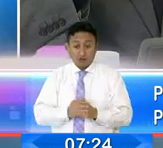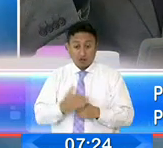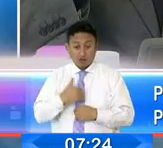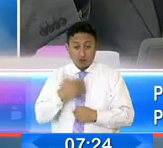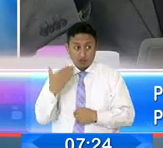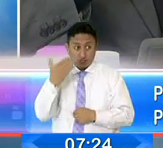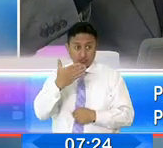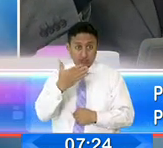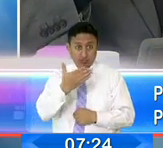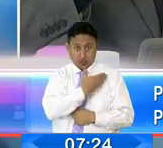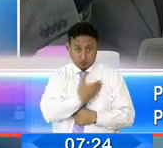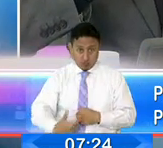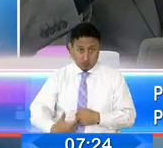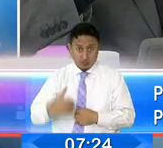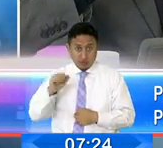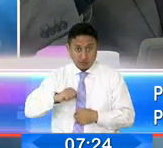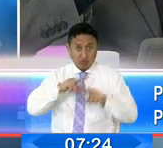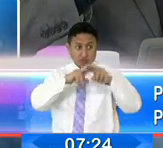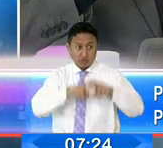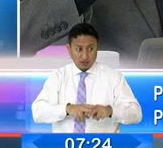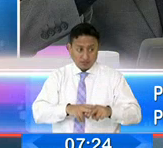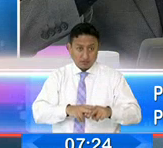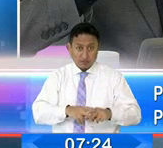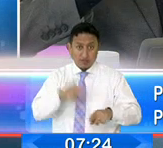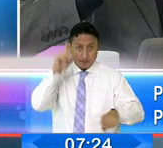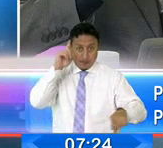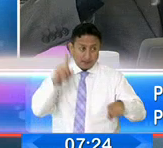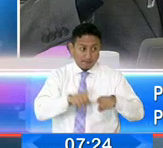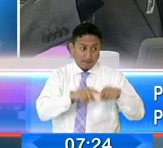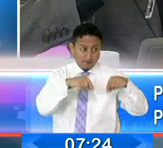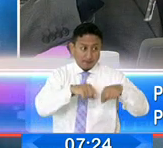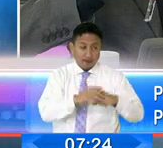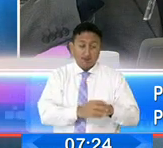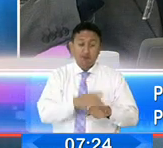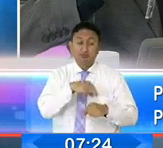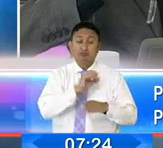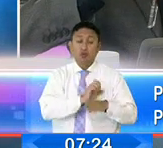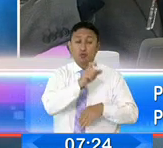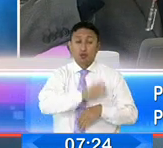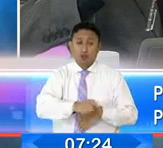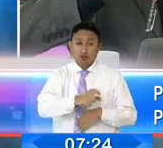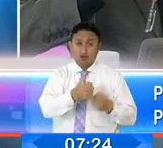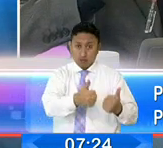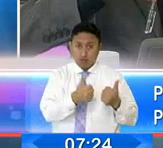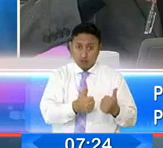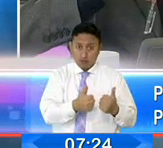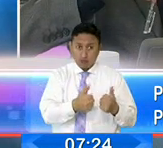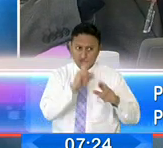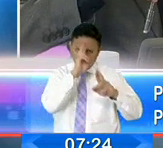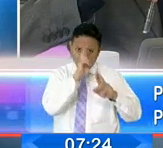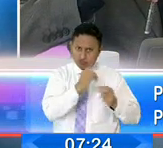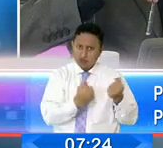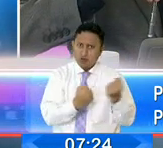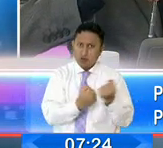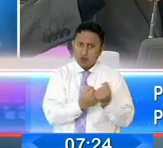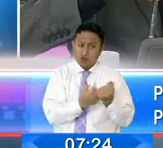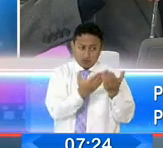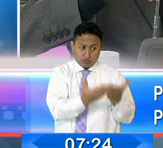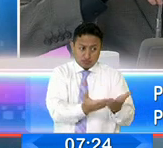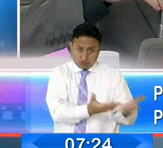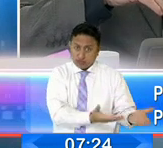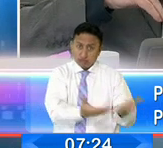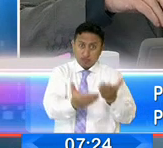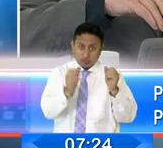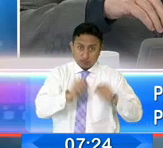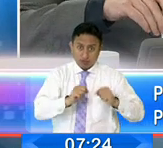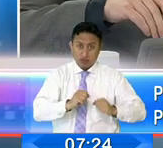acuerdos, insisto, y claro, si los mismos se han manejado en base a los intereses de los ecuatorianos y ecuatorianas, por supuesto que estaremos dispuestos